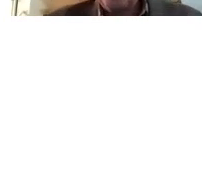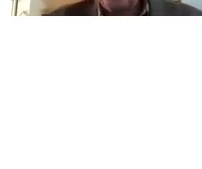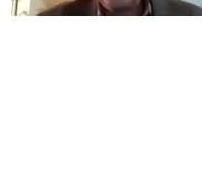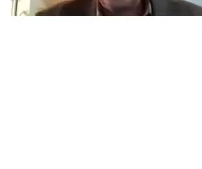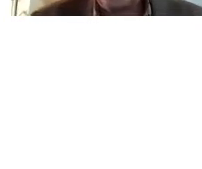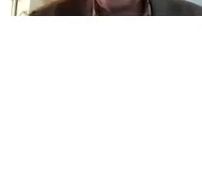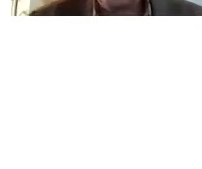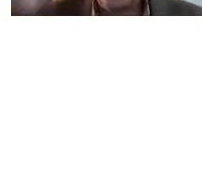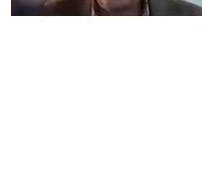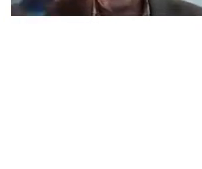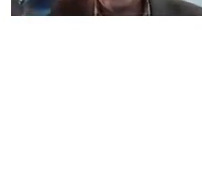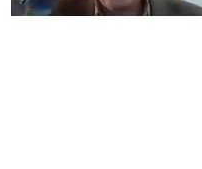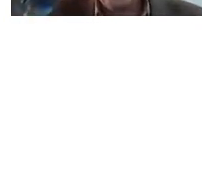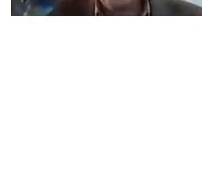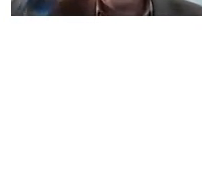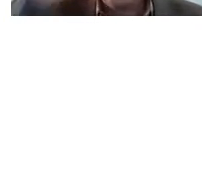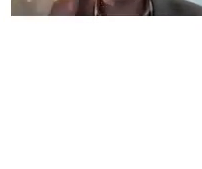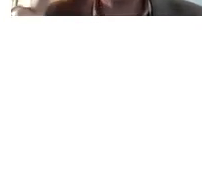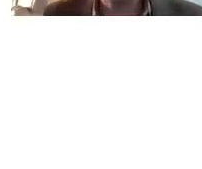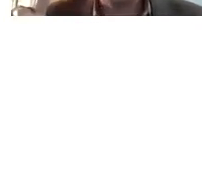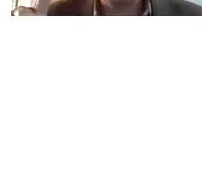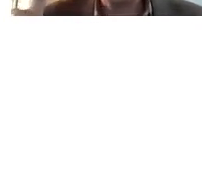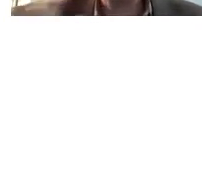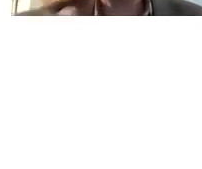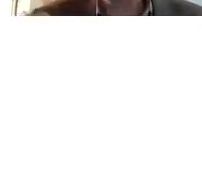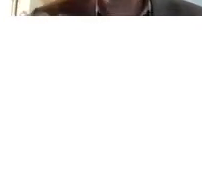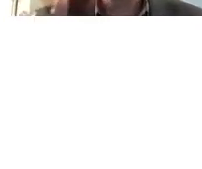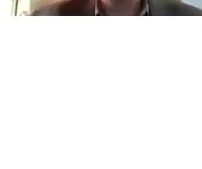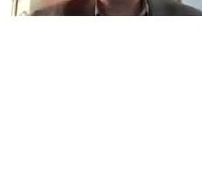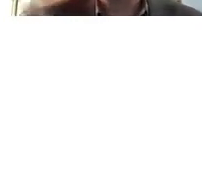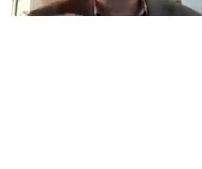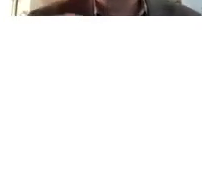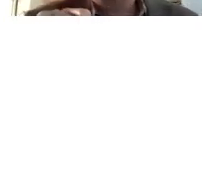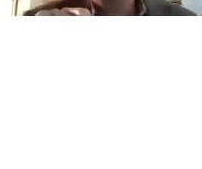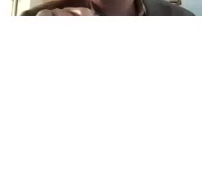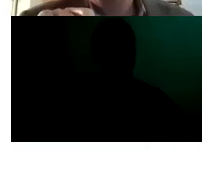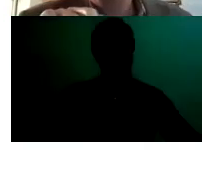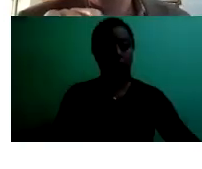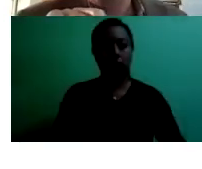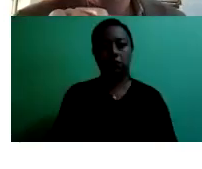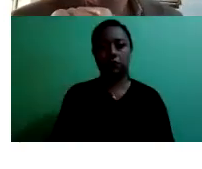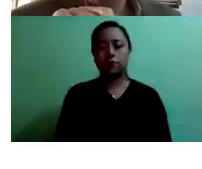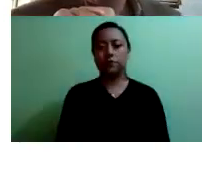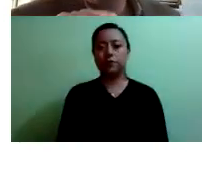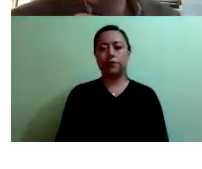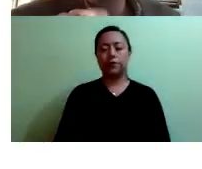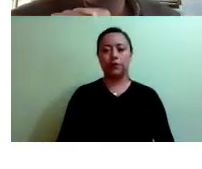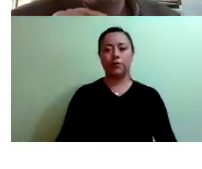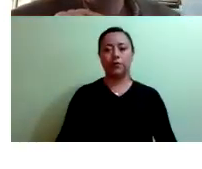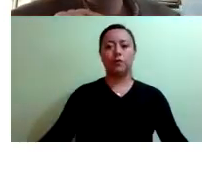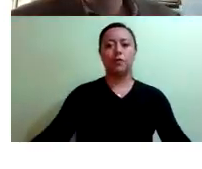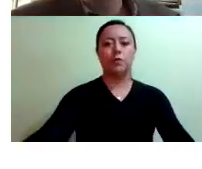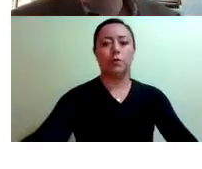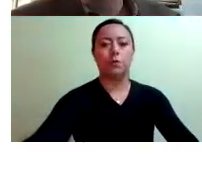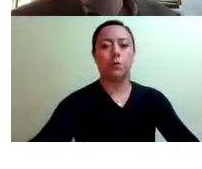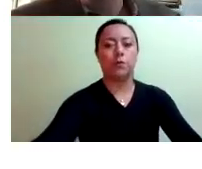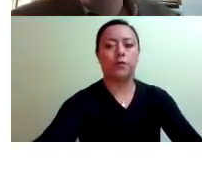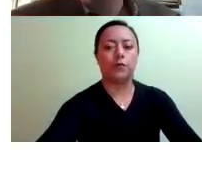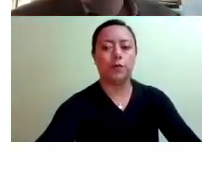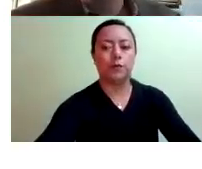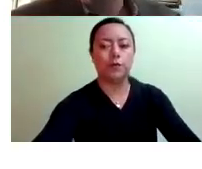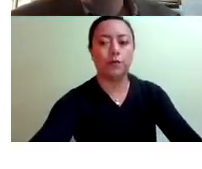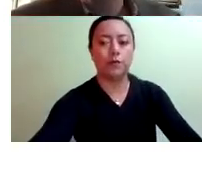propia policía que realiza la detención, que es cuando el Ministerio Público no va a solicitar prisión preventiva, que es decir, ahí sí se queda